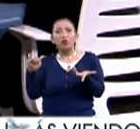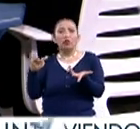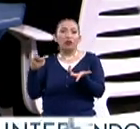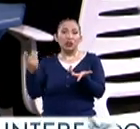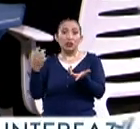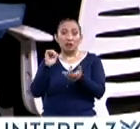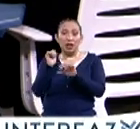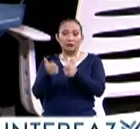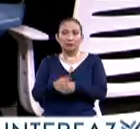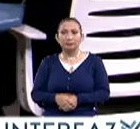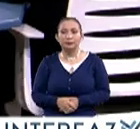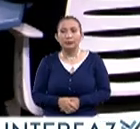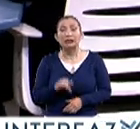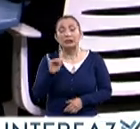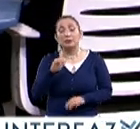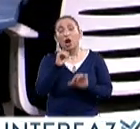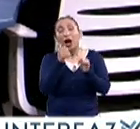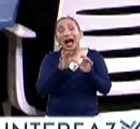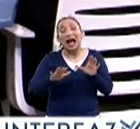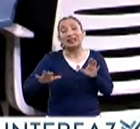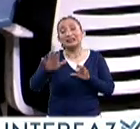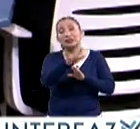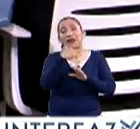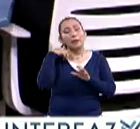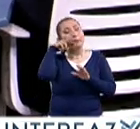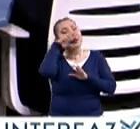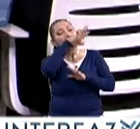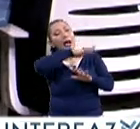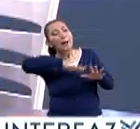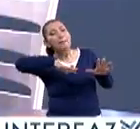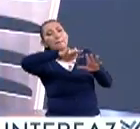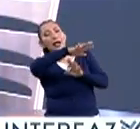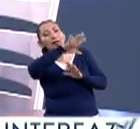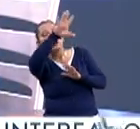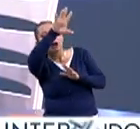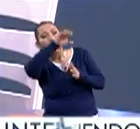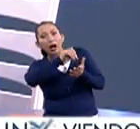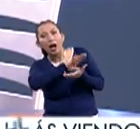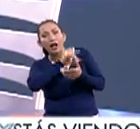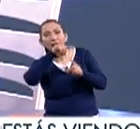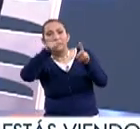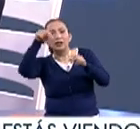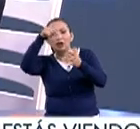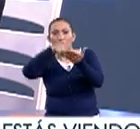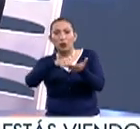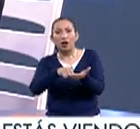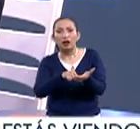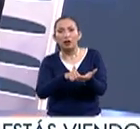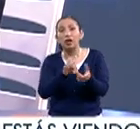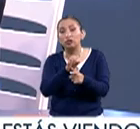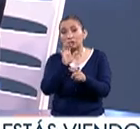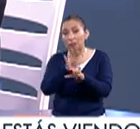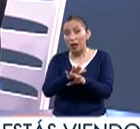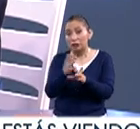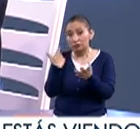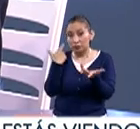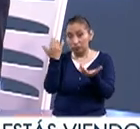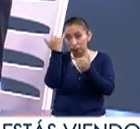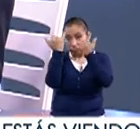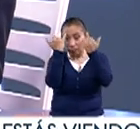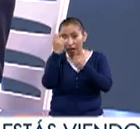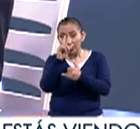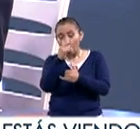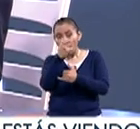general artistas. Sí, bueno, pero son los artistas que toman del ambiente esa presencia que está en muchas partes. En ese inicio tiene que ver más lo gráfico, ¿no? Con